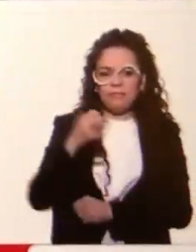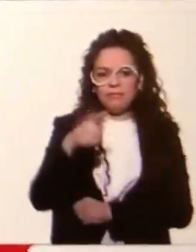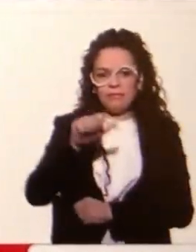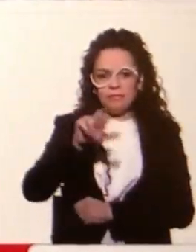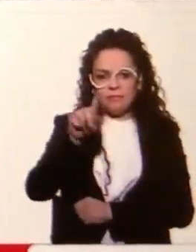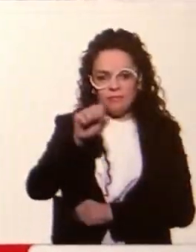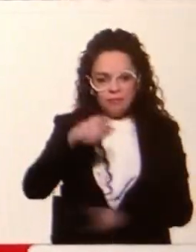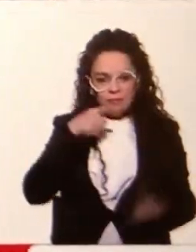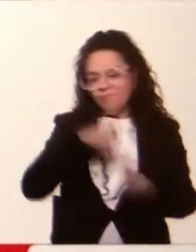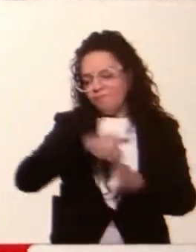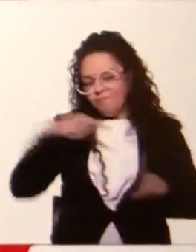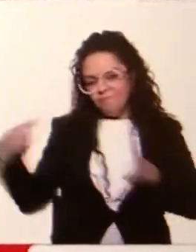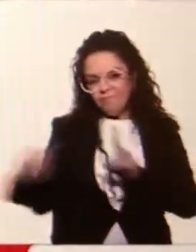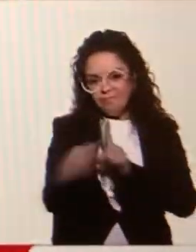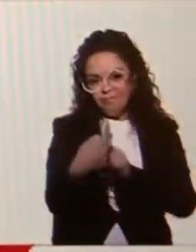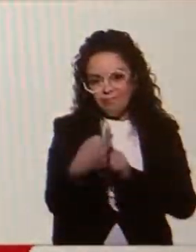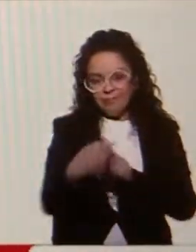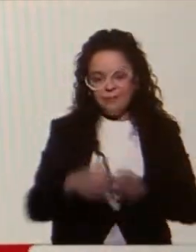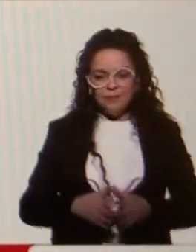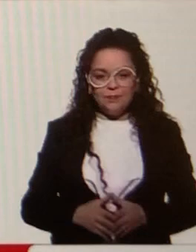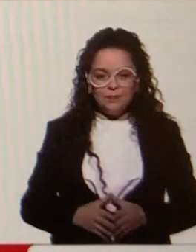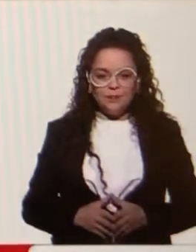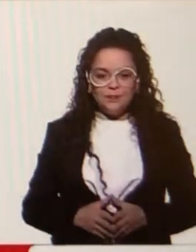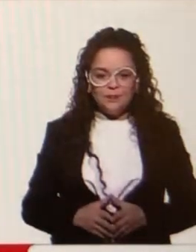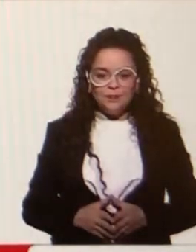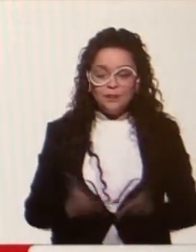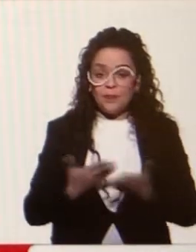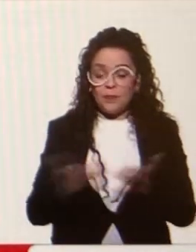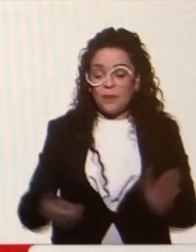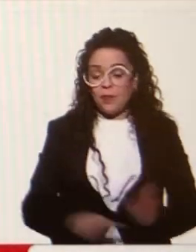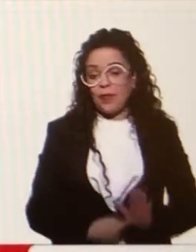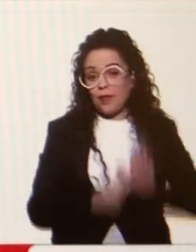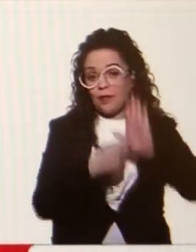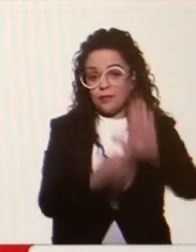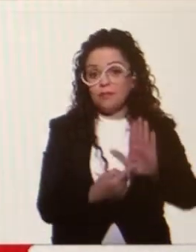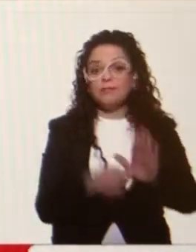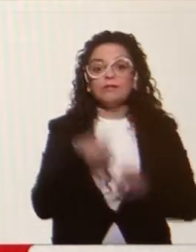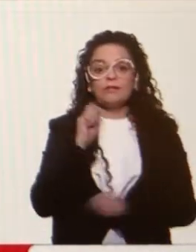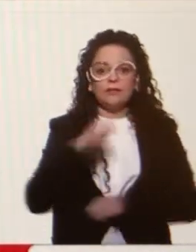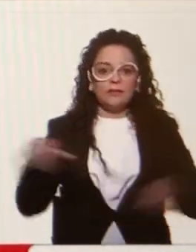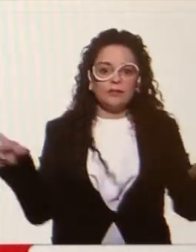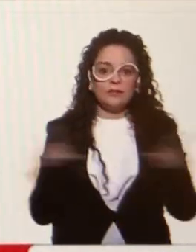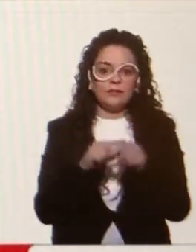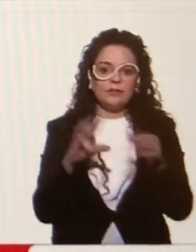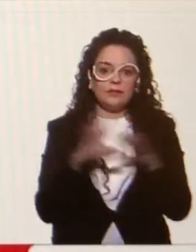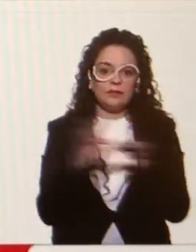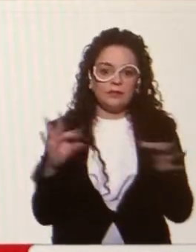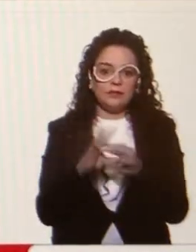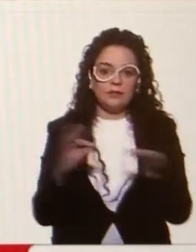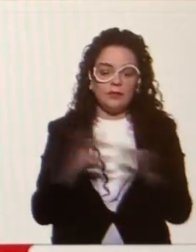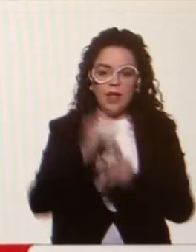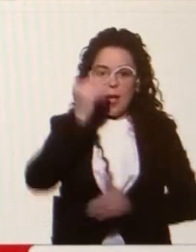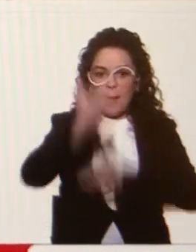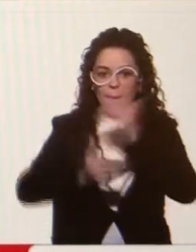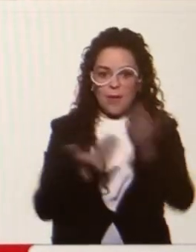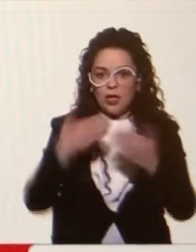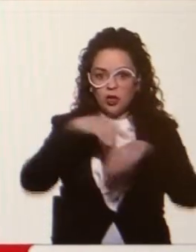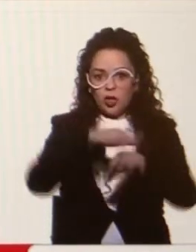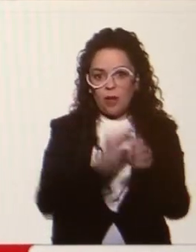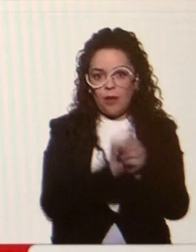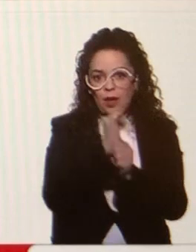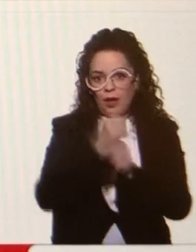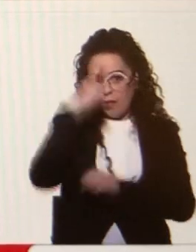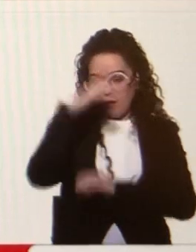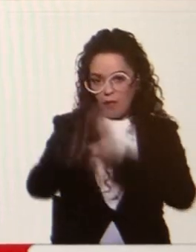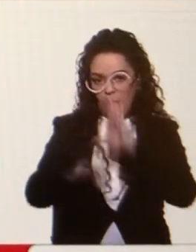alguien muy importante que está haciendo todo lo posible para que no se sepa la